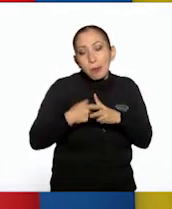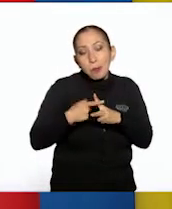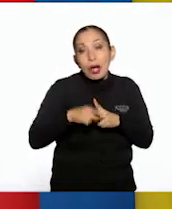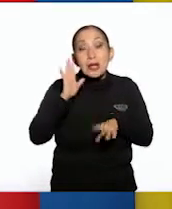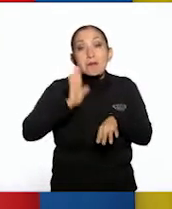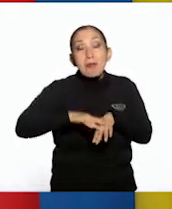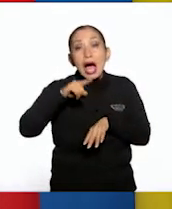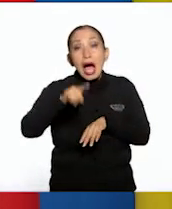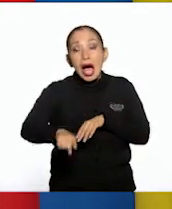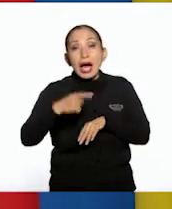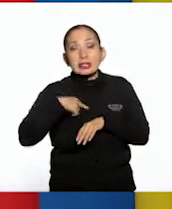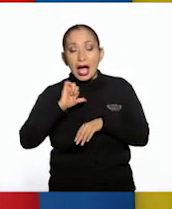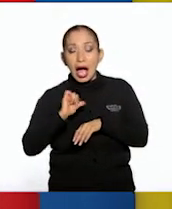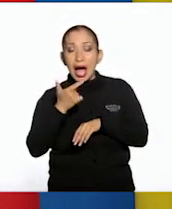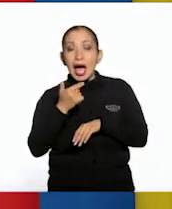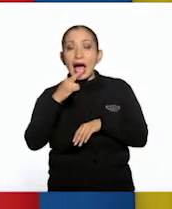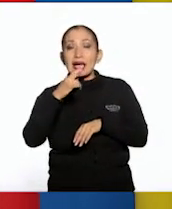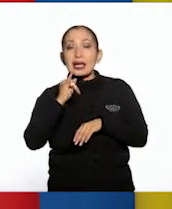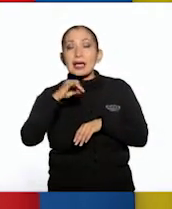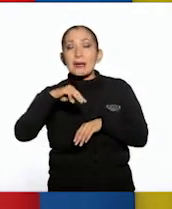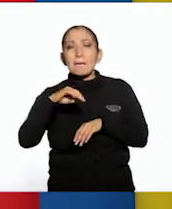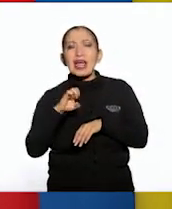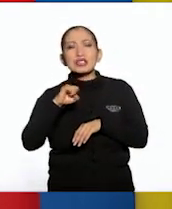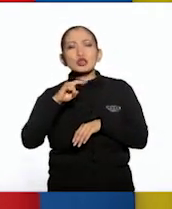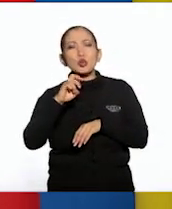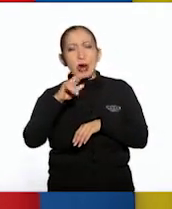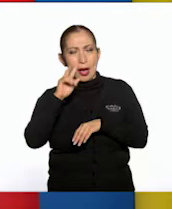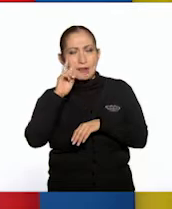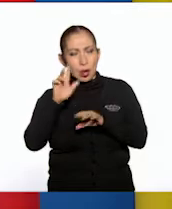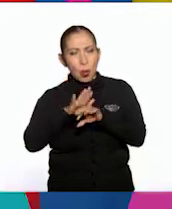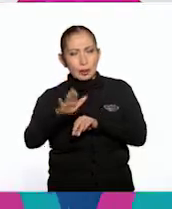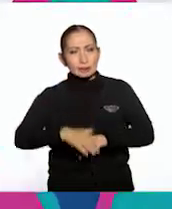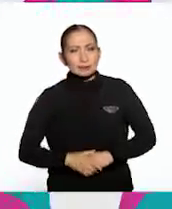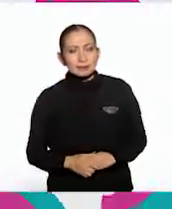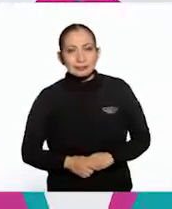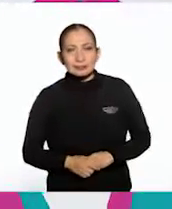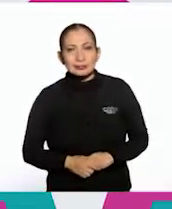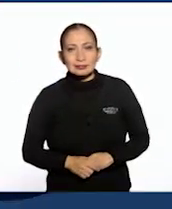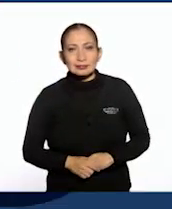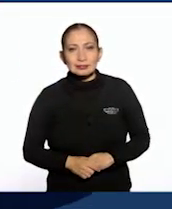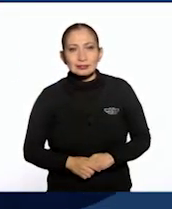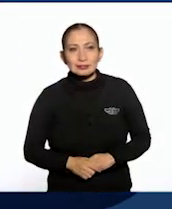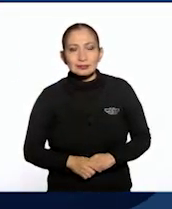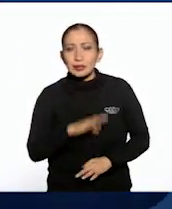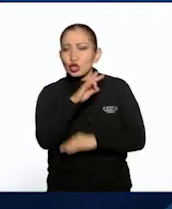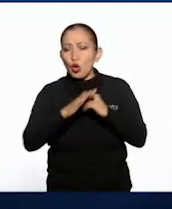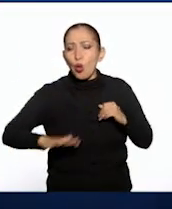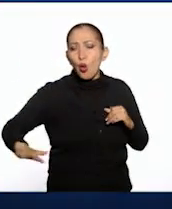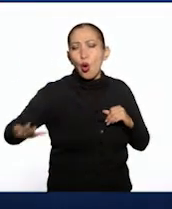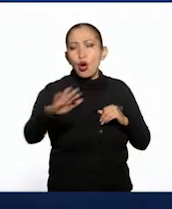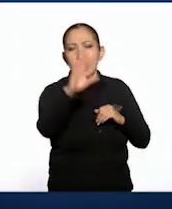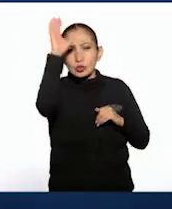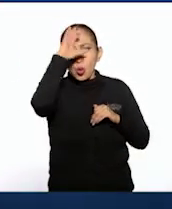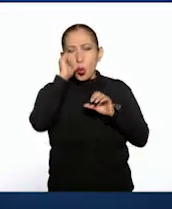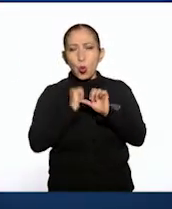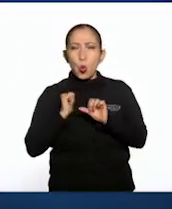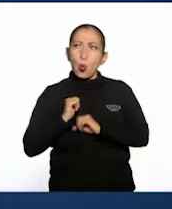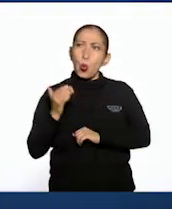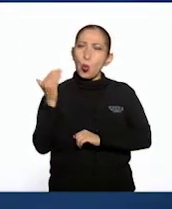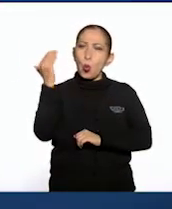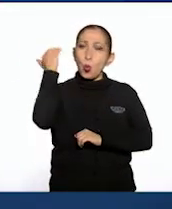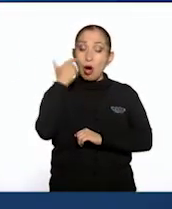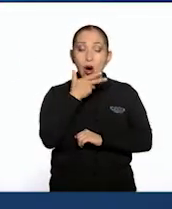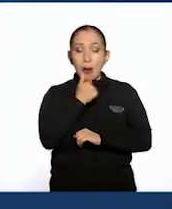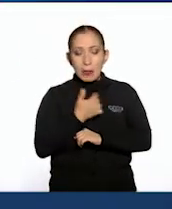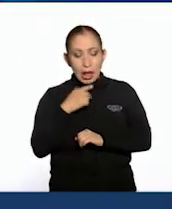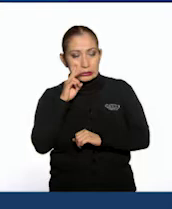en la agrimensura. Vamos a ver algunos de ellos. En todas las civilizaciones antiguas, el